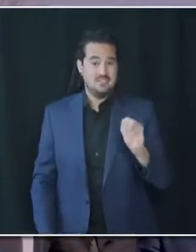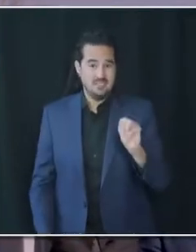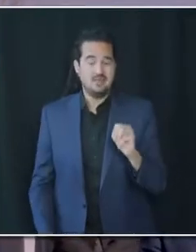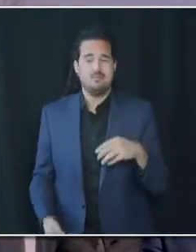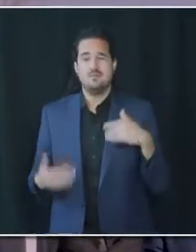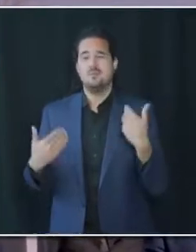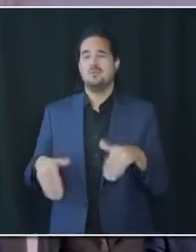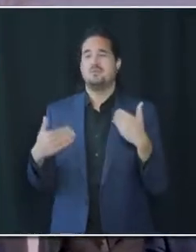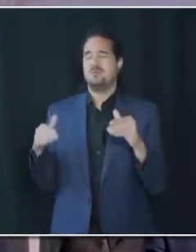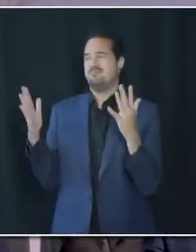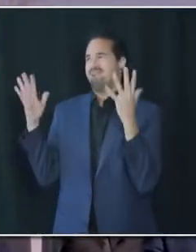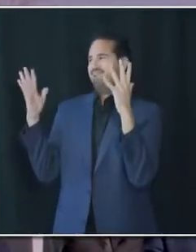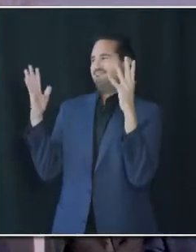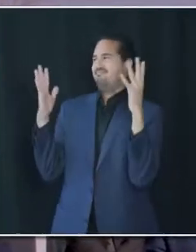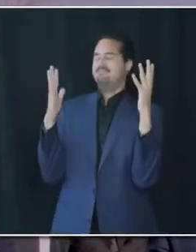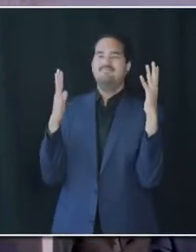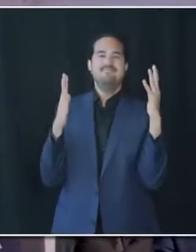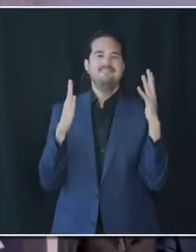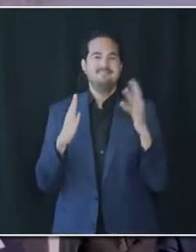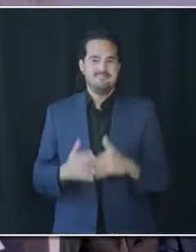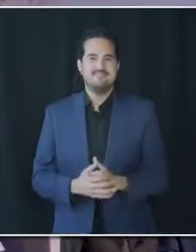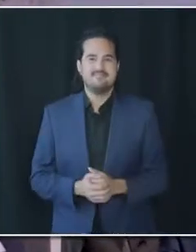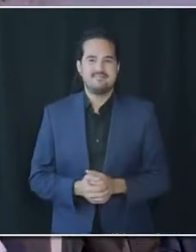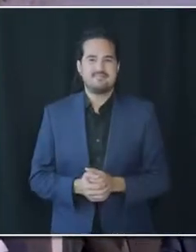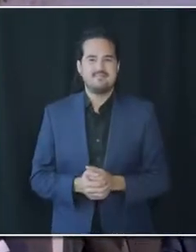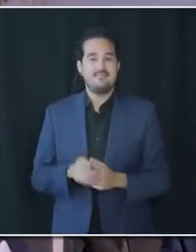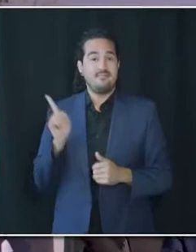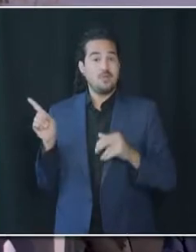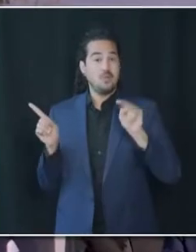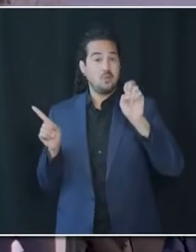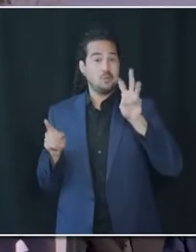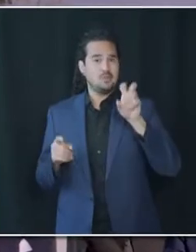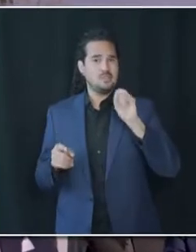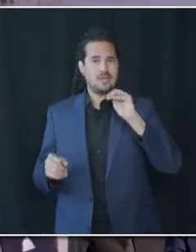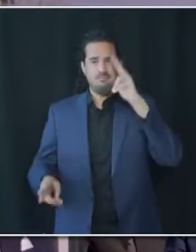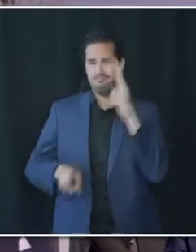está ahí luchando por nosotros como